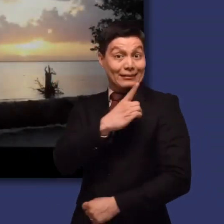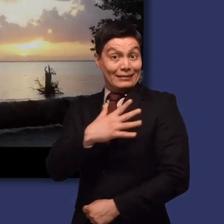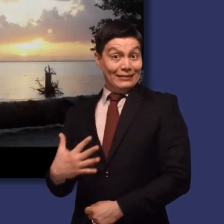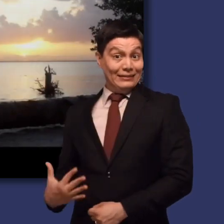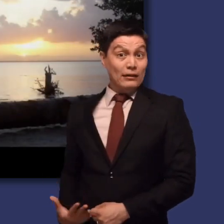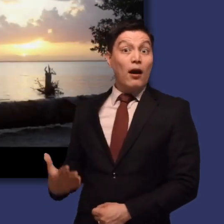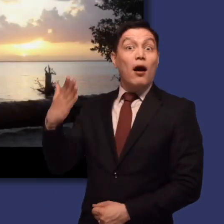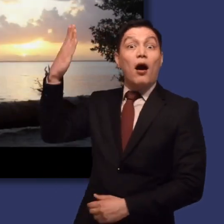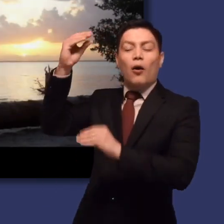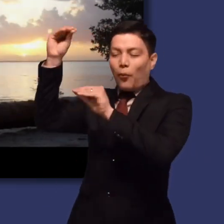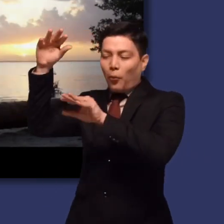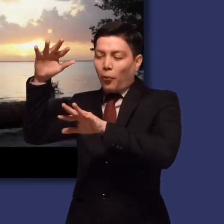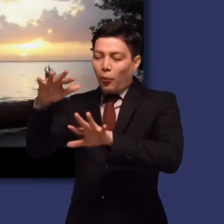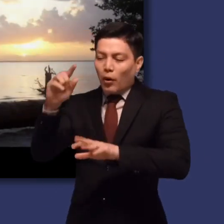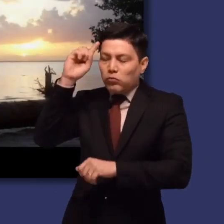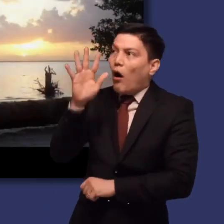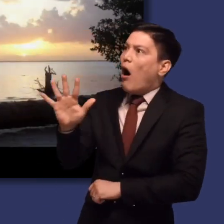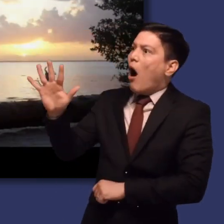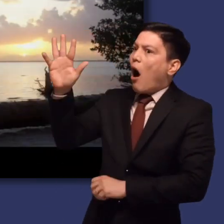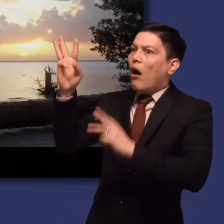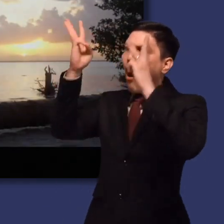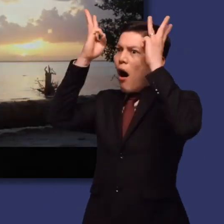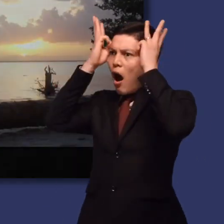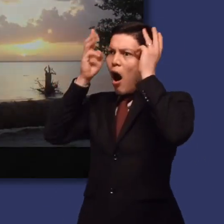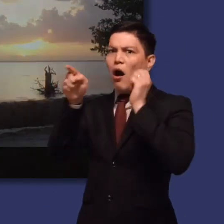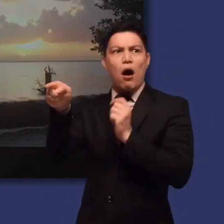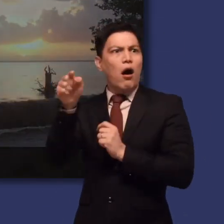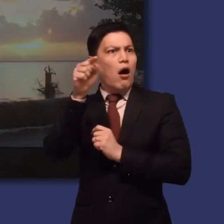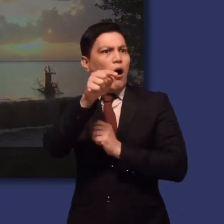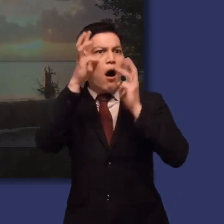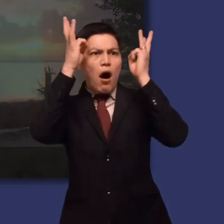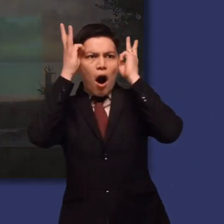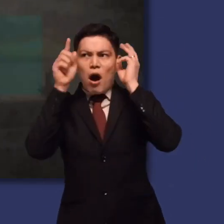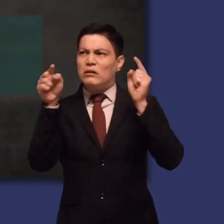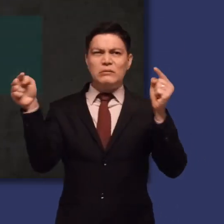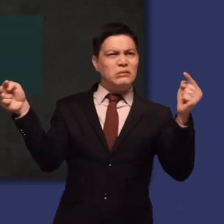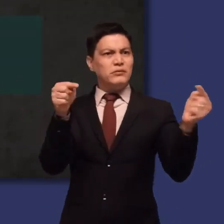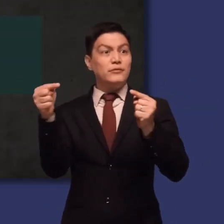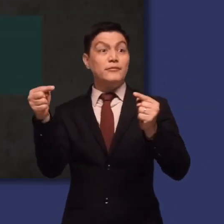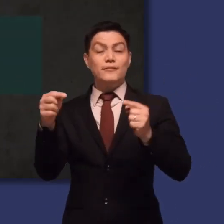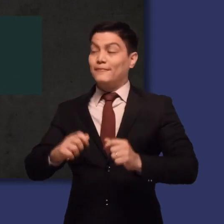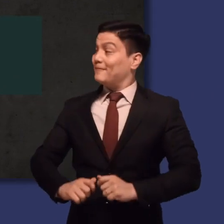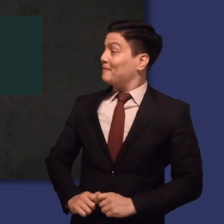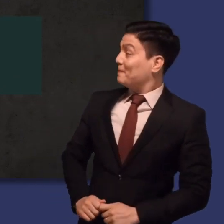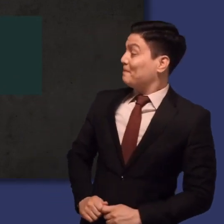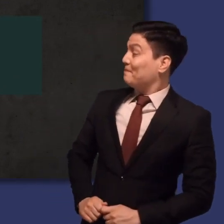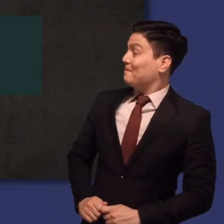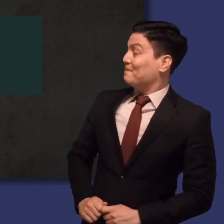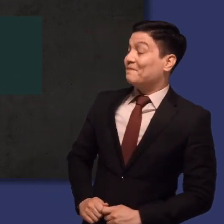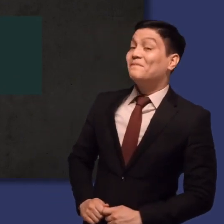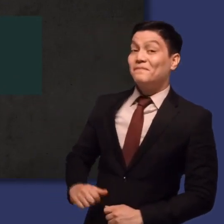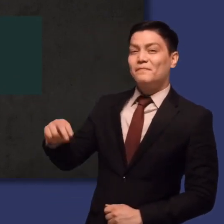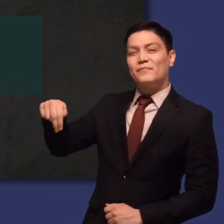A Daniel se le dio una profecía acerca de dos reyes rivales, el rey del norte y el rey del